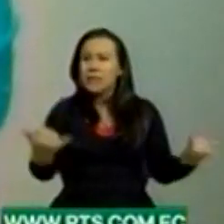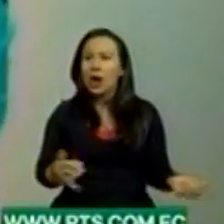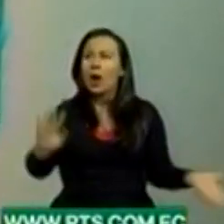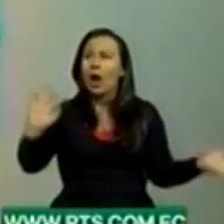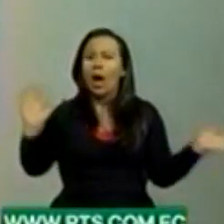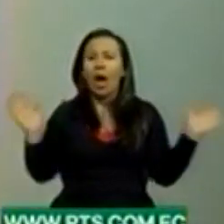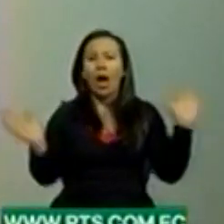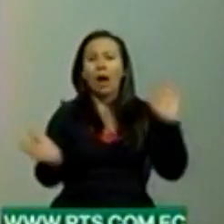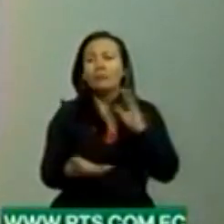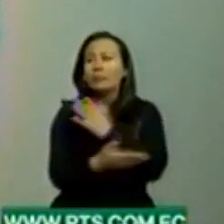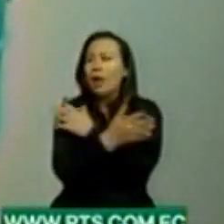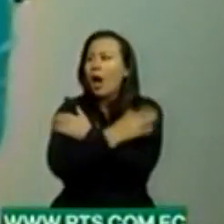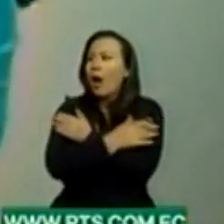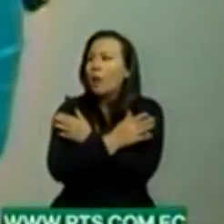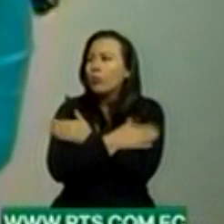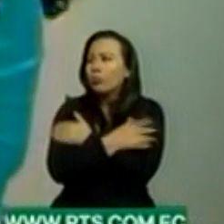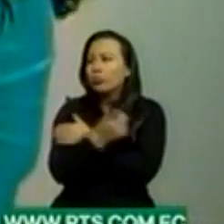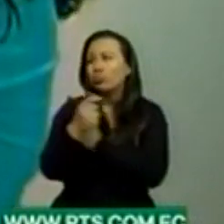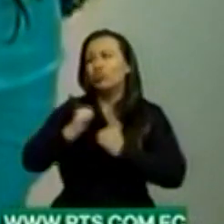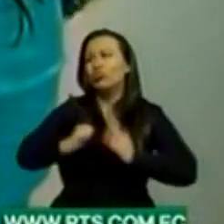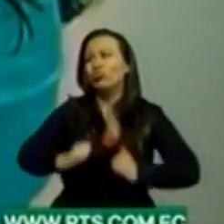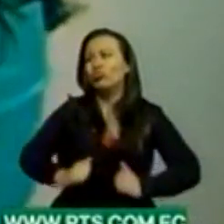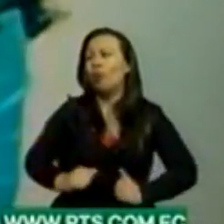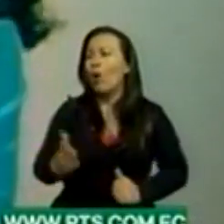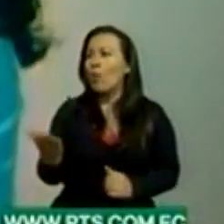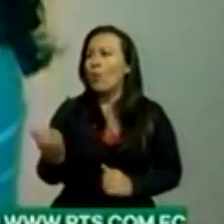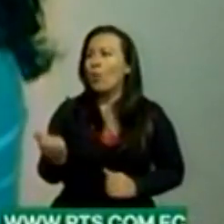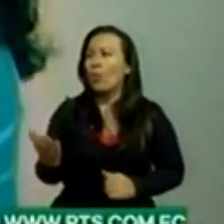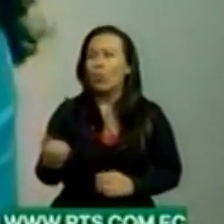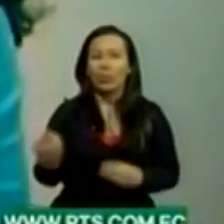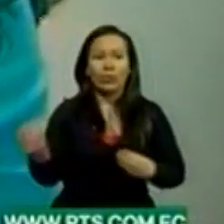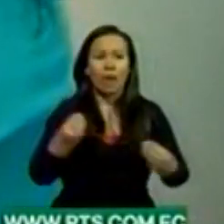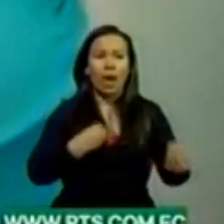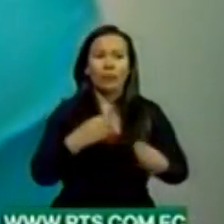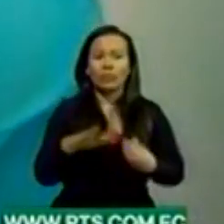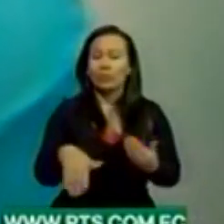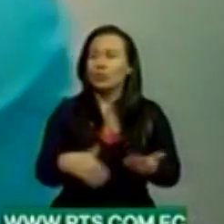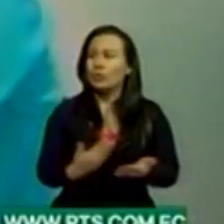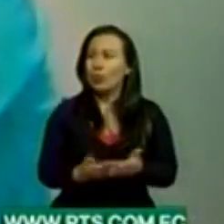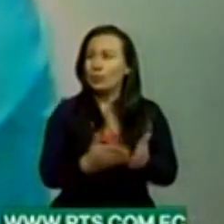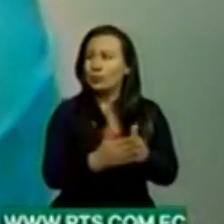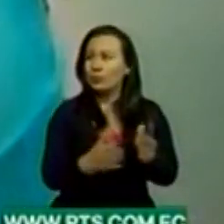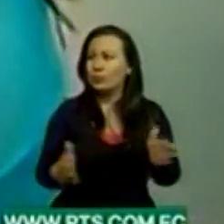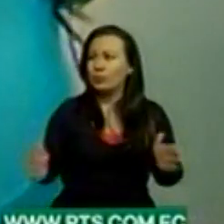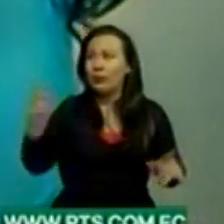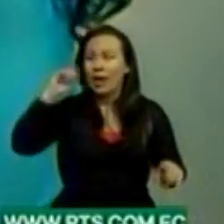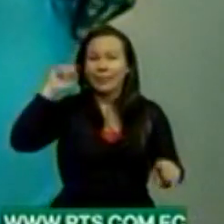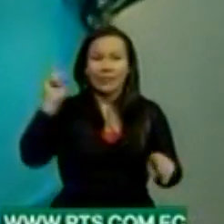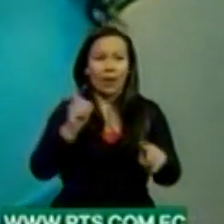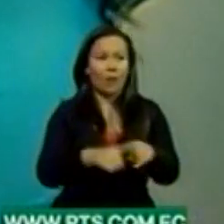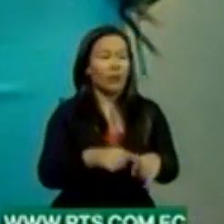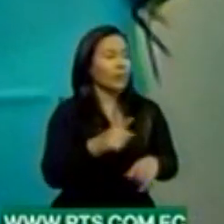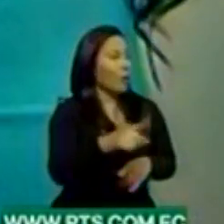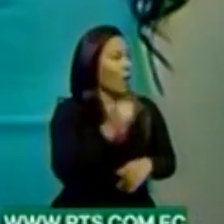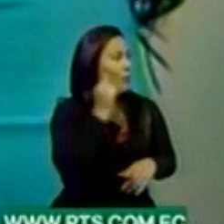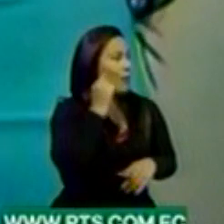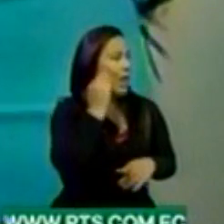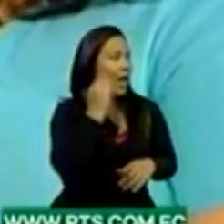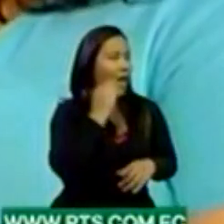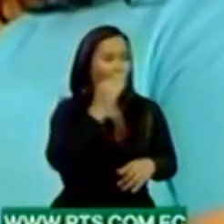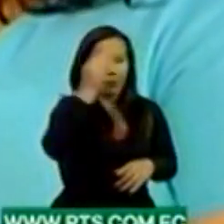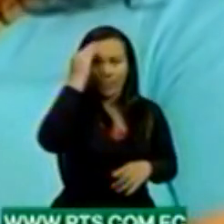fuerzas en uno de los tantos casos que existen. Ella no tiene esposo ni hijos, es una señora adulta